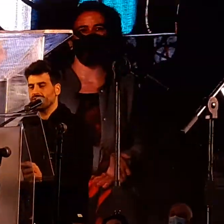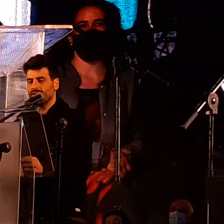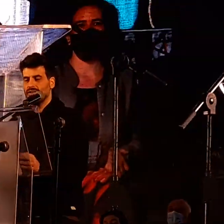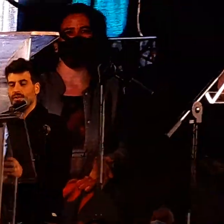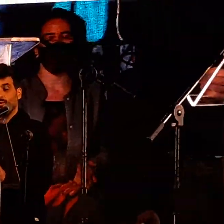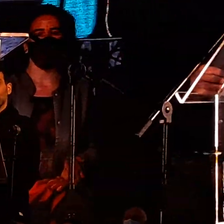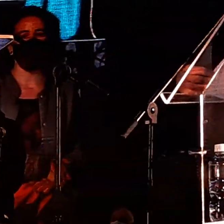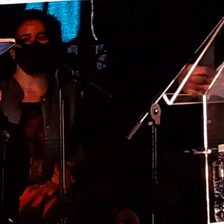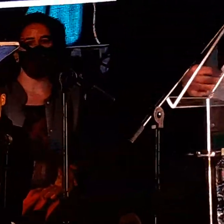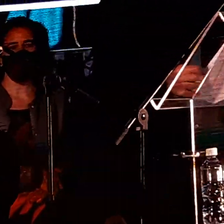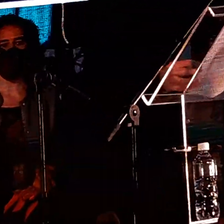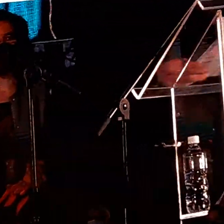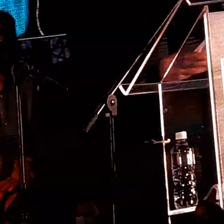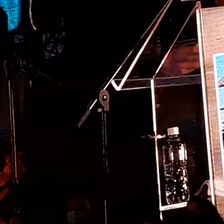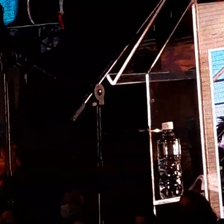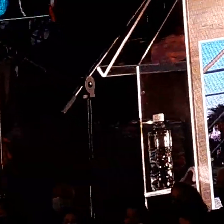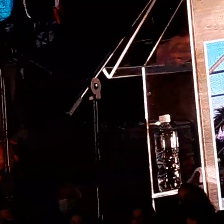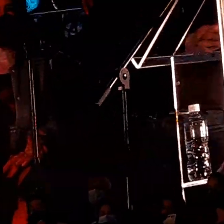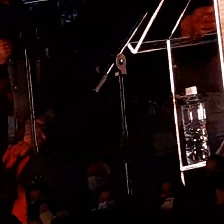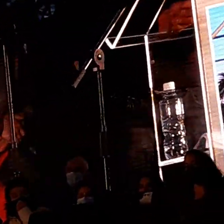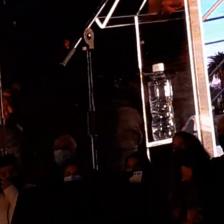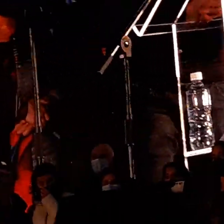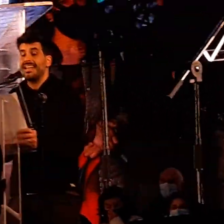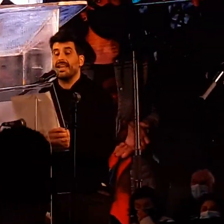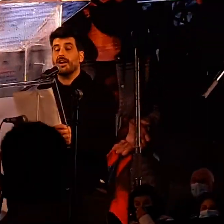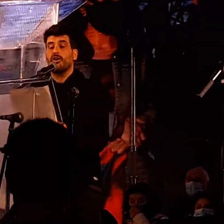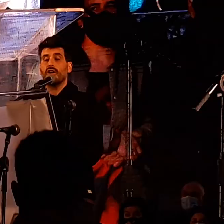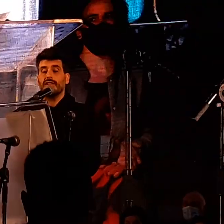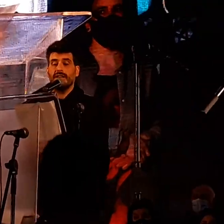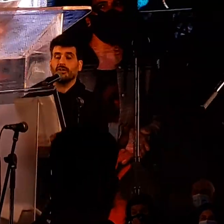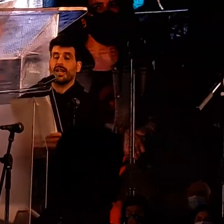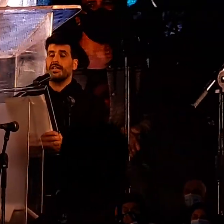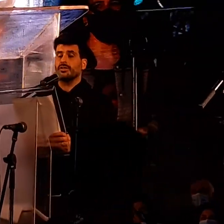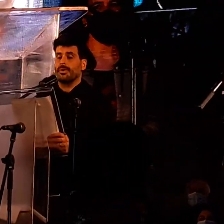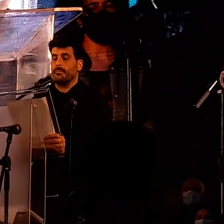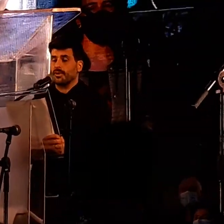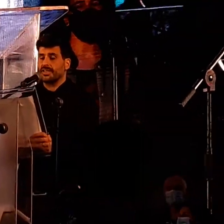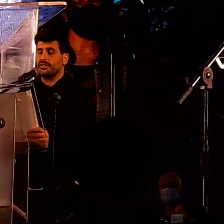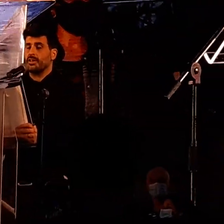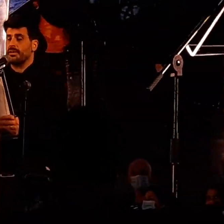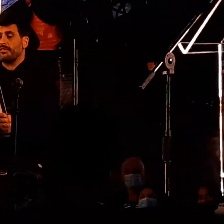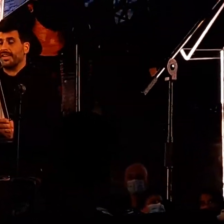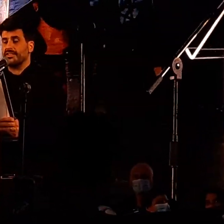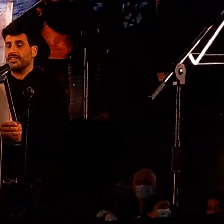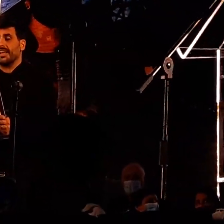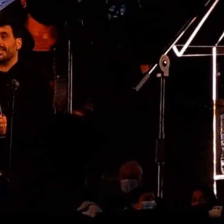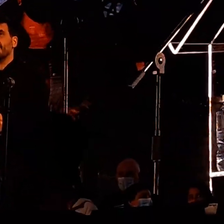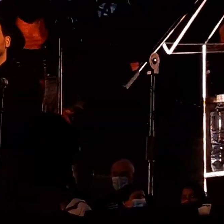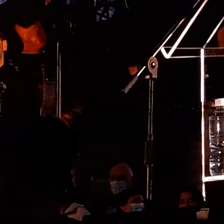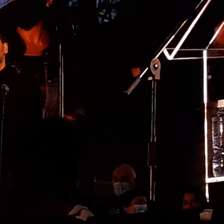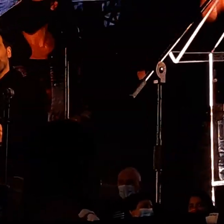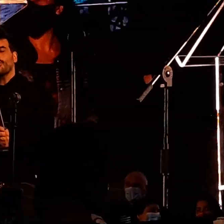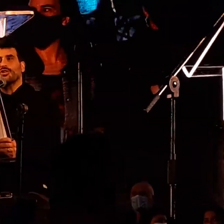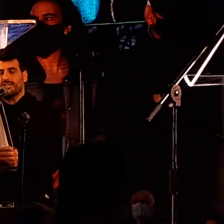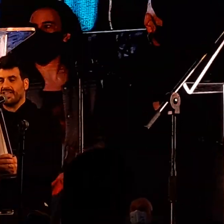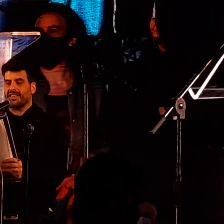Uruguayos, uruguayas, el reporte oficial de la Corte Electoral sobre el proceso de verificación de las